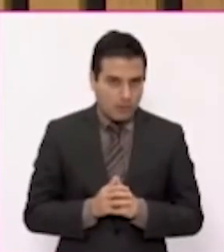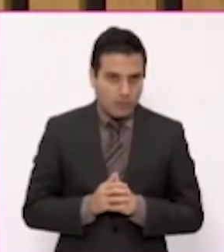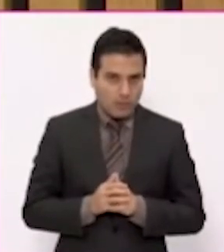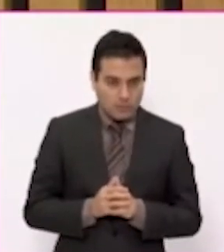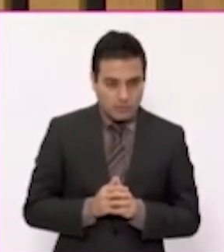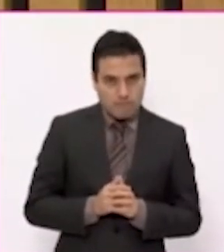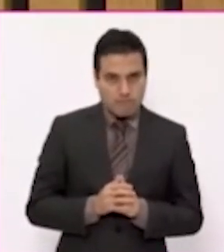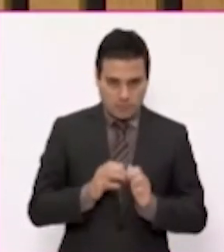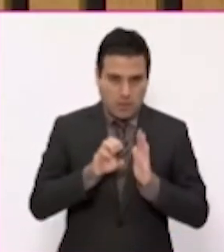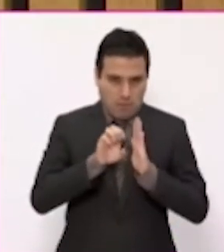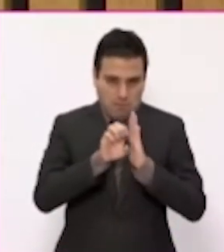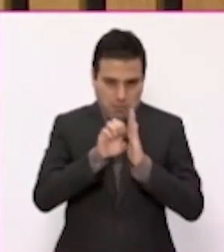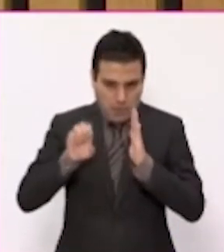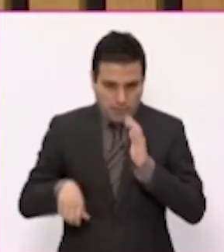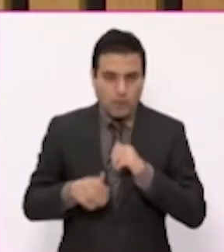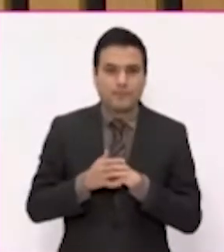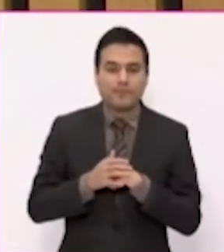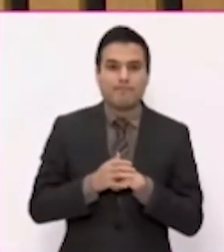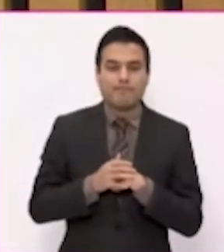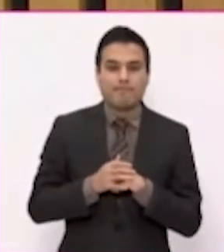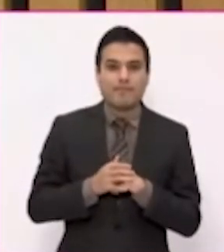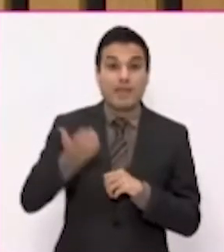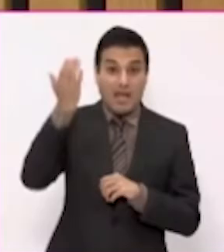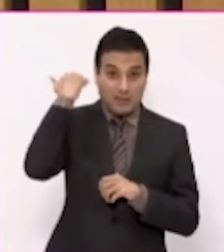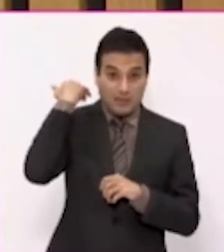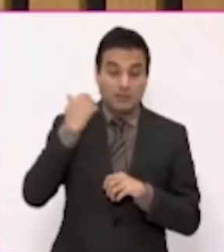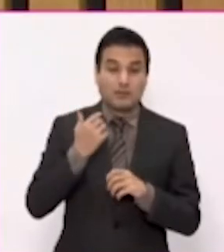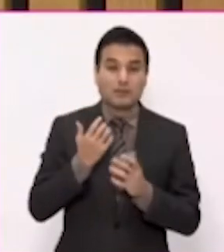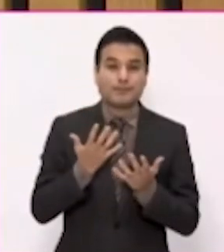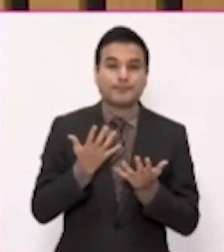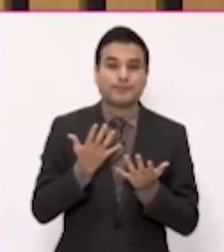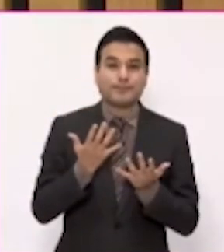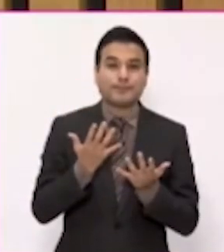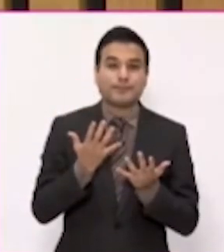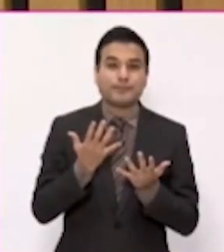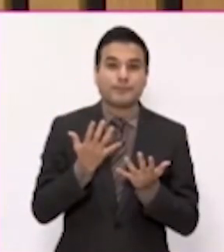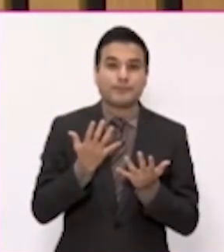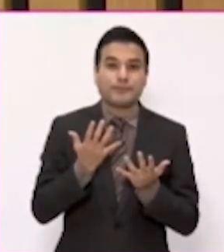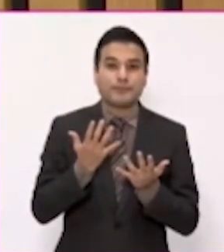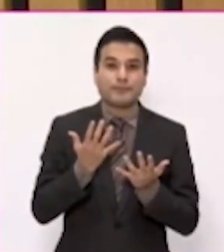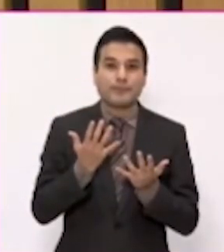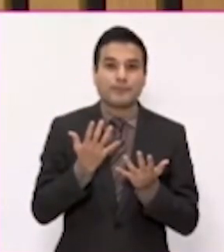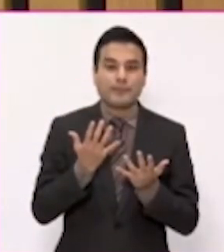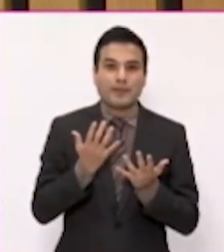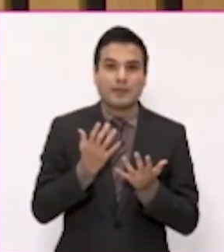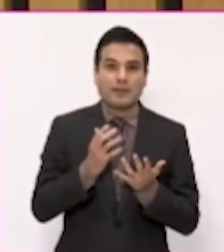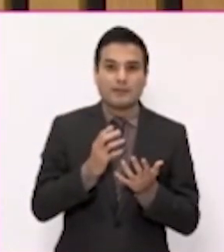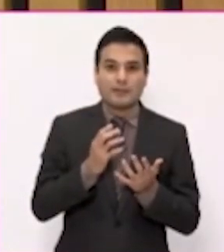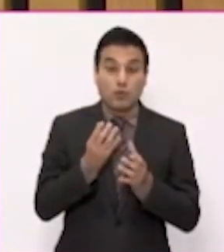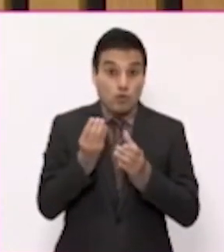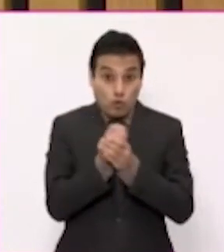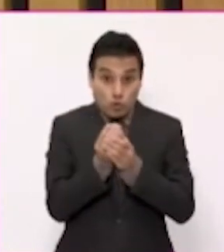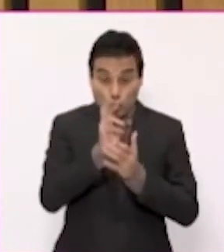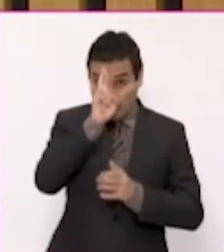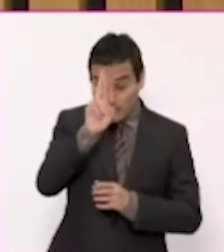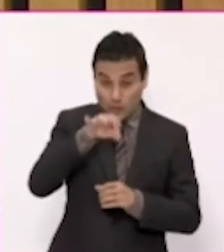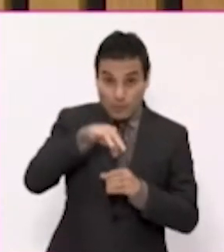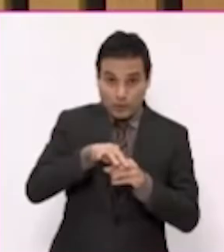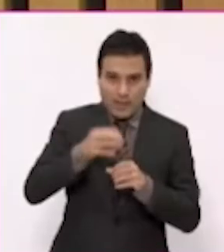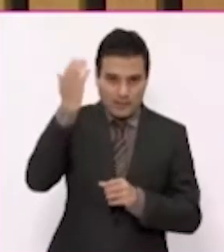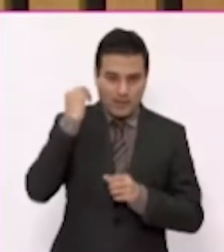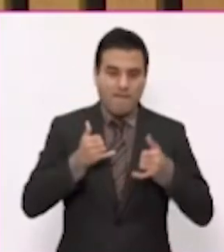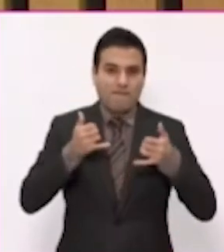No supe que los hubieran mandado a un curso de respeto al voto más elemental cuando convalidaron el fraude